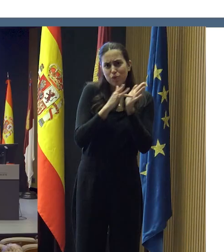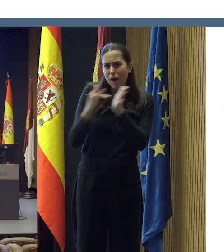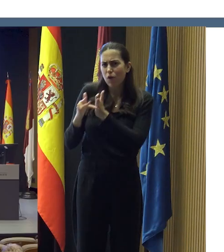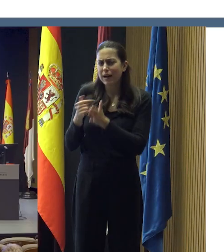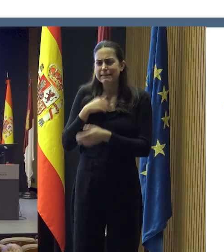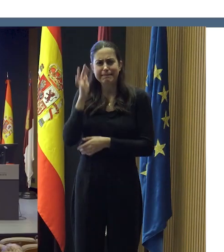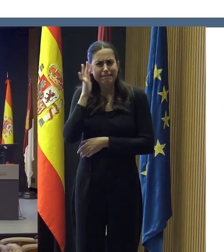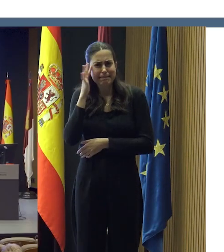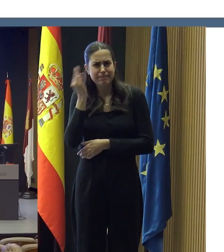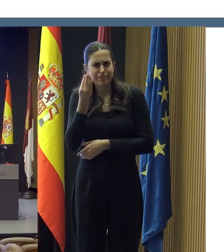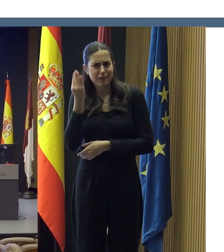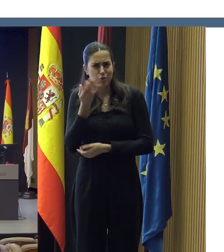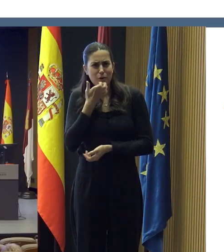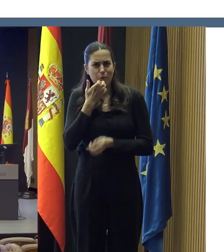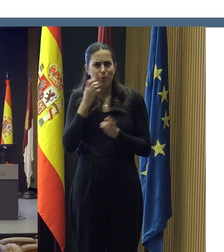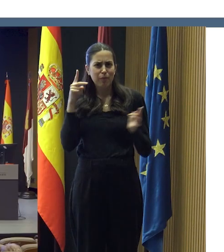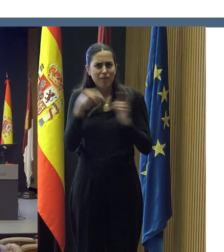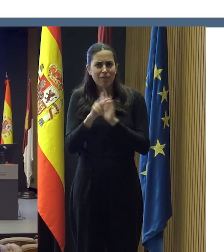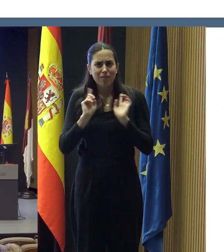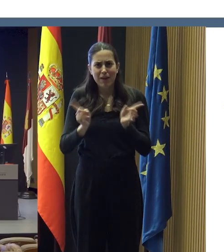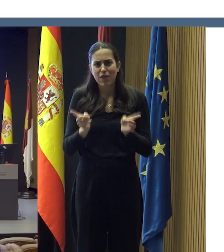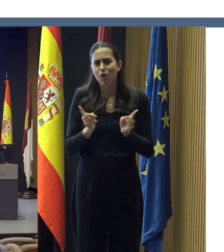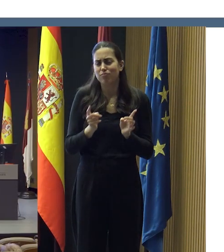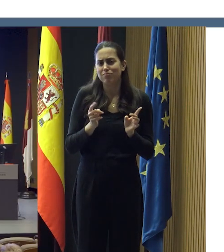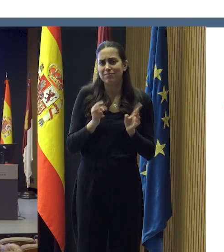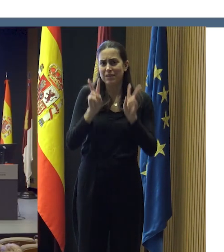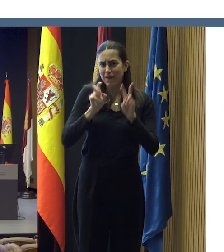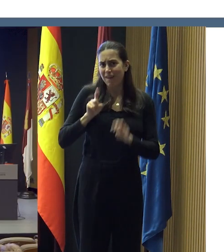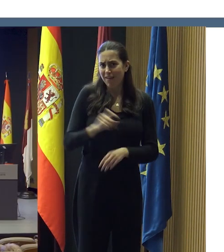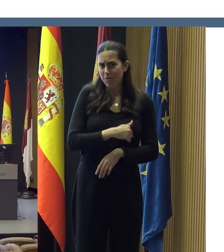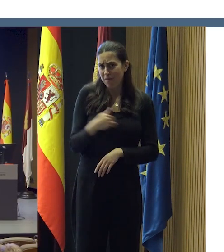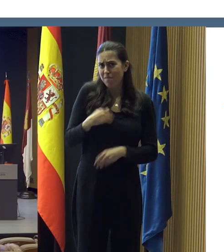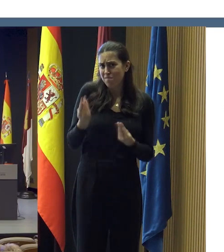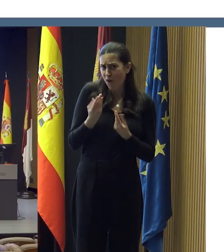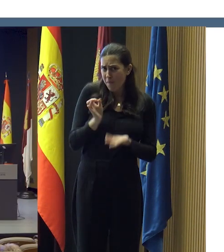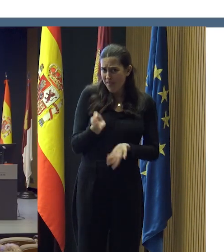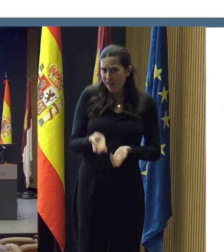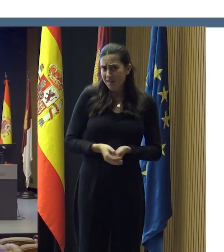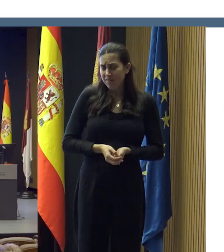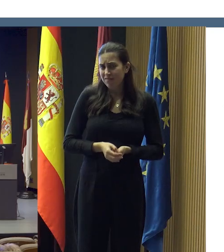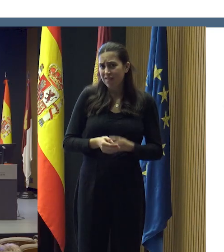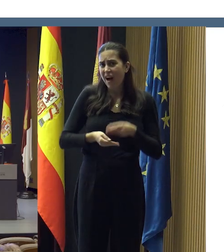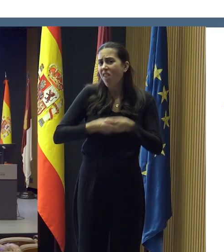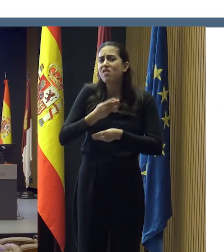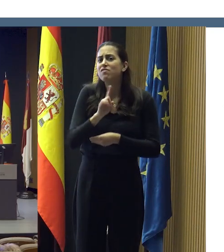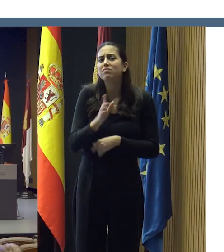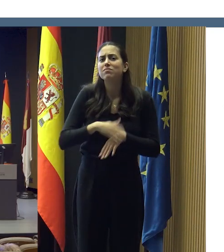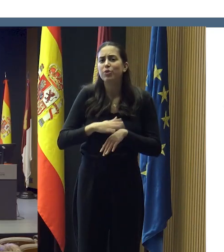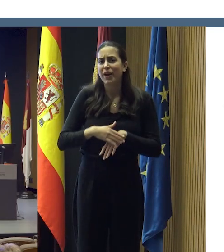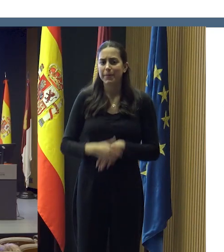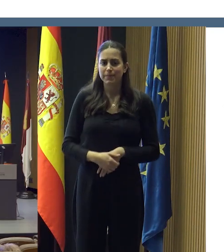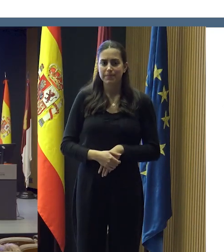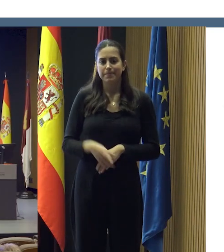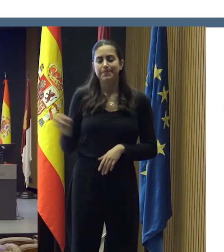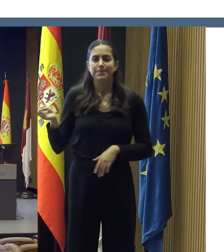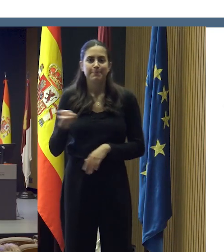imagino que se prevendría mucho el cáncer de mama. ¿Por qué no se hace? Pues es que